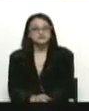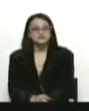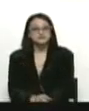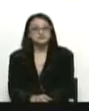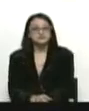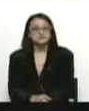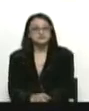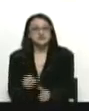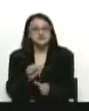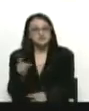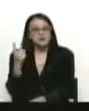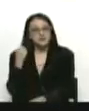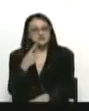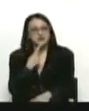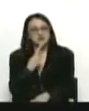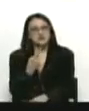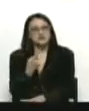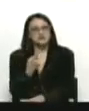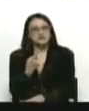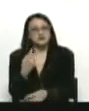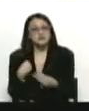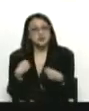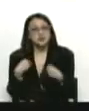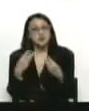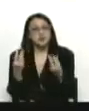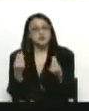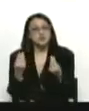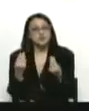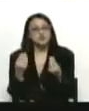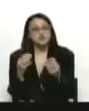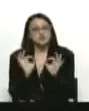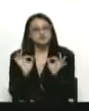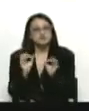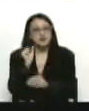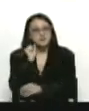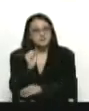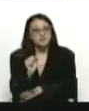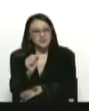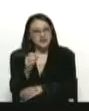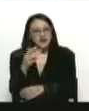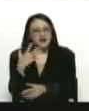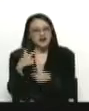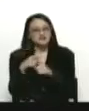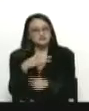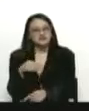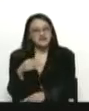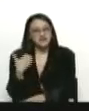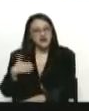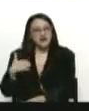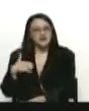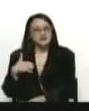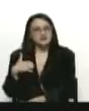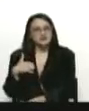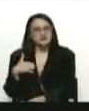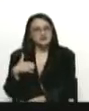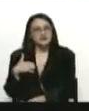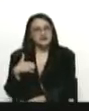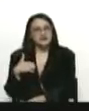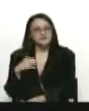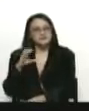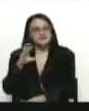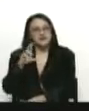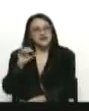Zapatero la semana pasada me decía que se preocupó muchísimo cuando intentaron matar a Cristina Fernández de Kirchner, que le supuso realmente